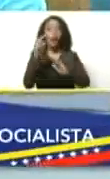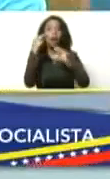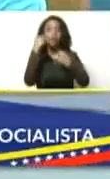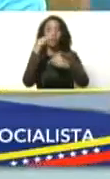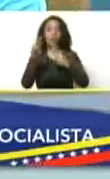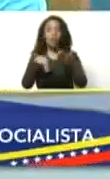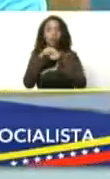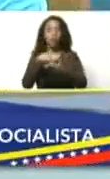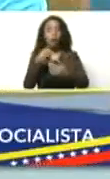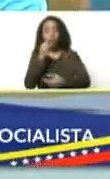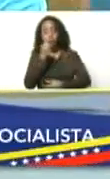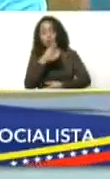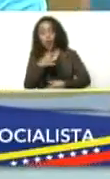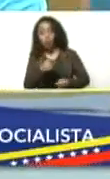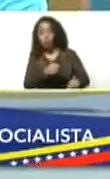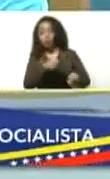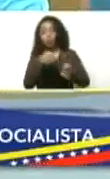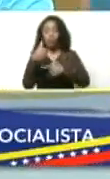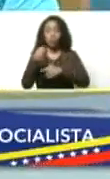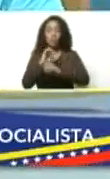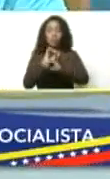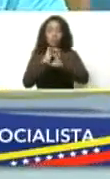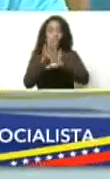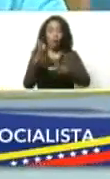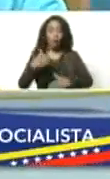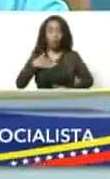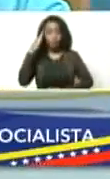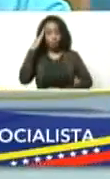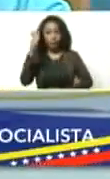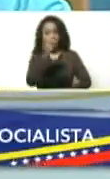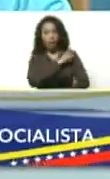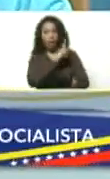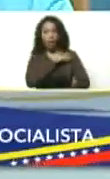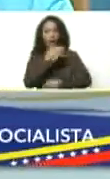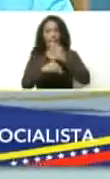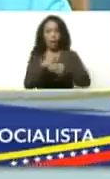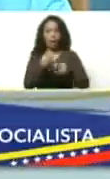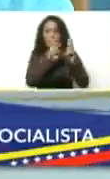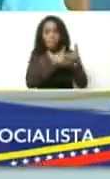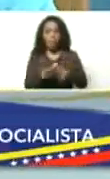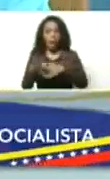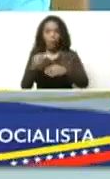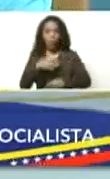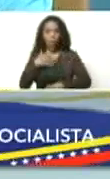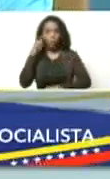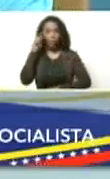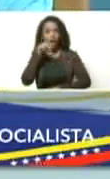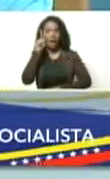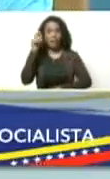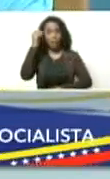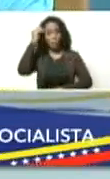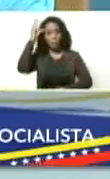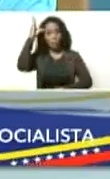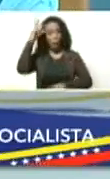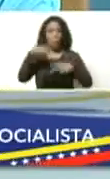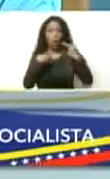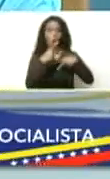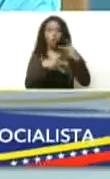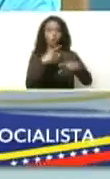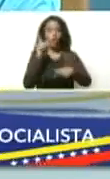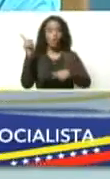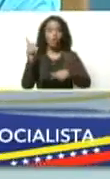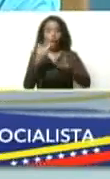bueno, nos llevan a definitivamente, mi comandante jefe, estructurar un plan donde nosotros podamos ver esa capacidad productiva de